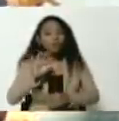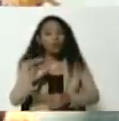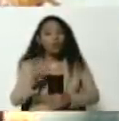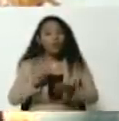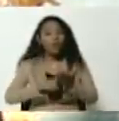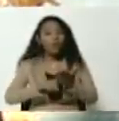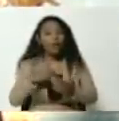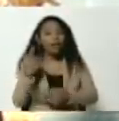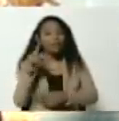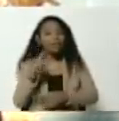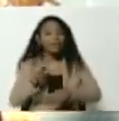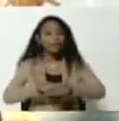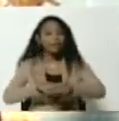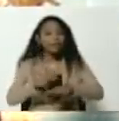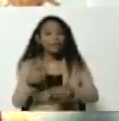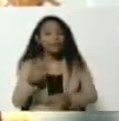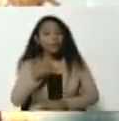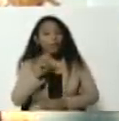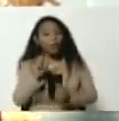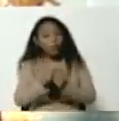Paraguay con Venezuela.